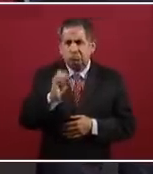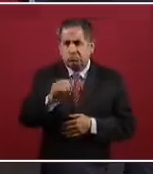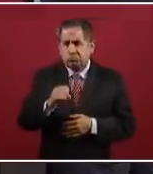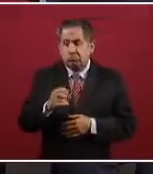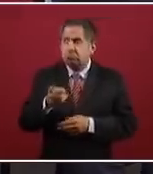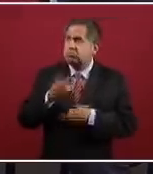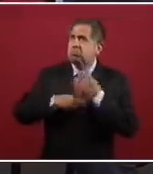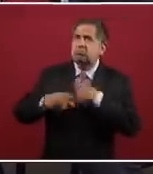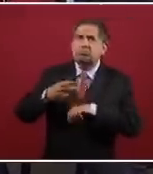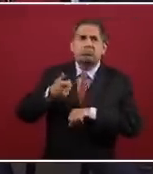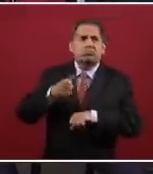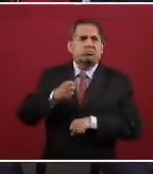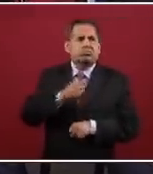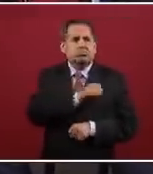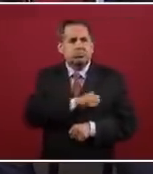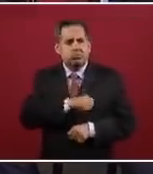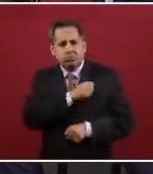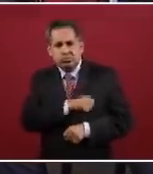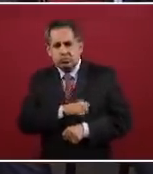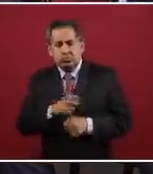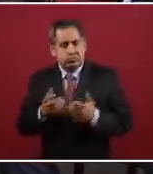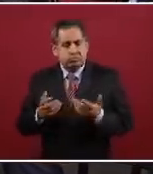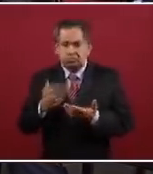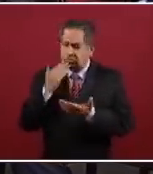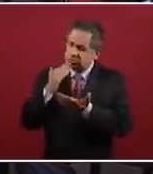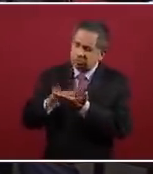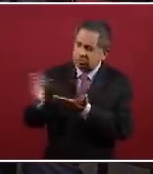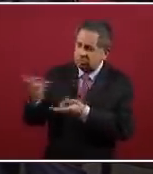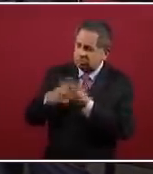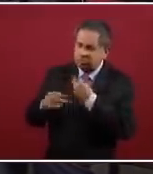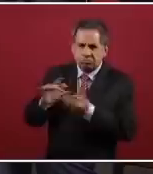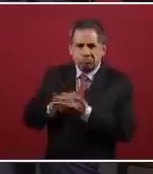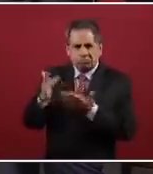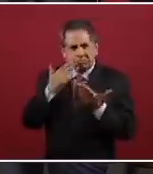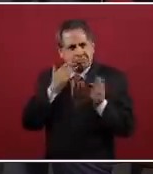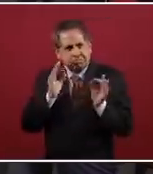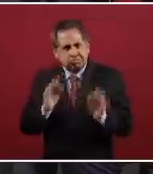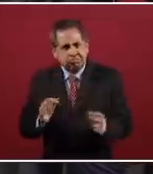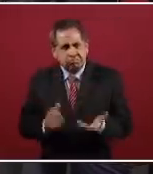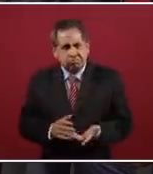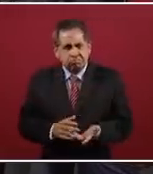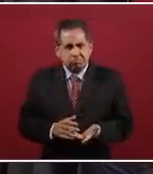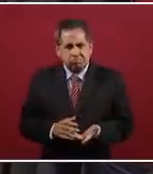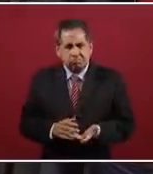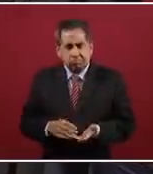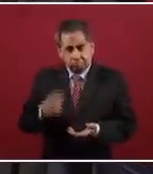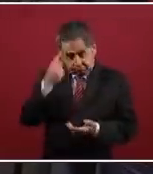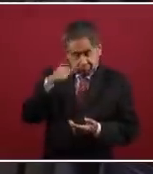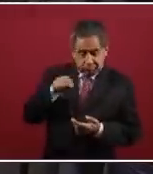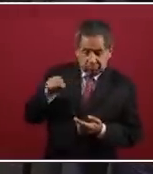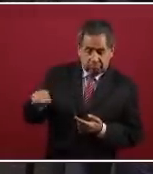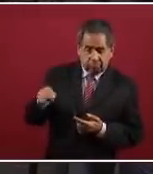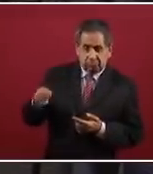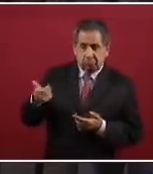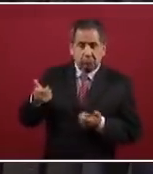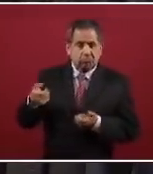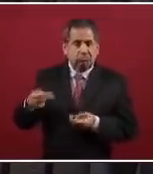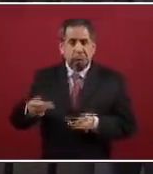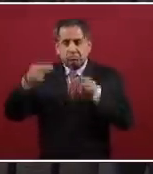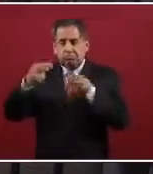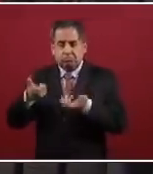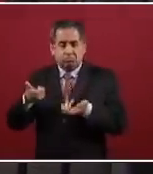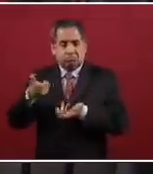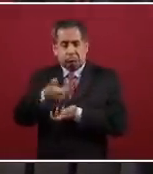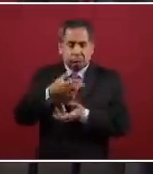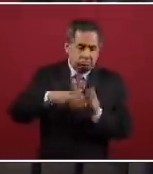Suiza, que se los agradezco mucho a los